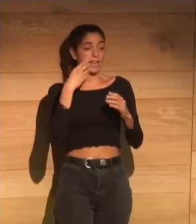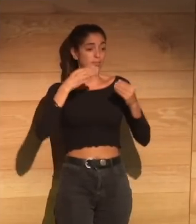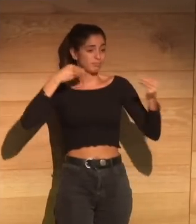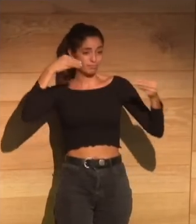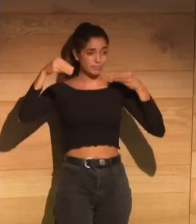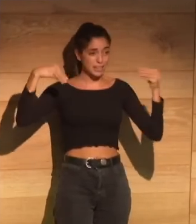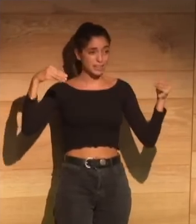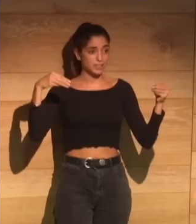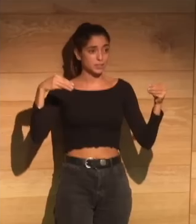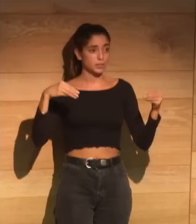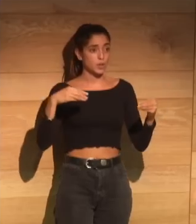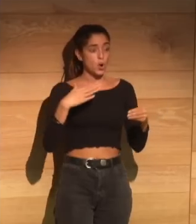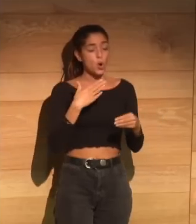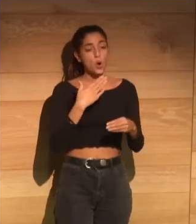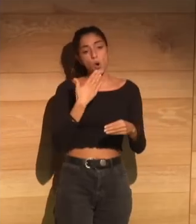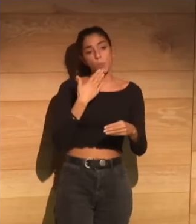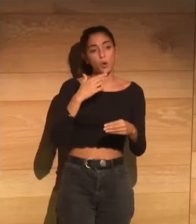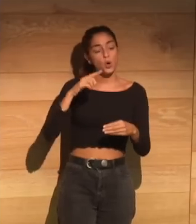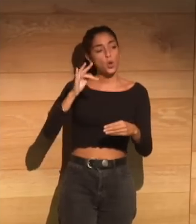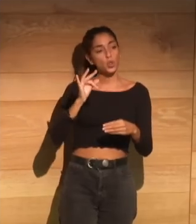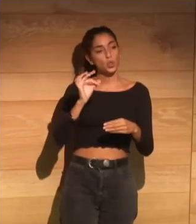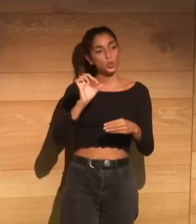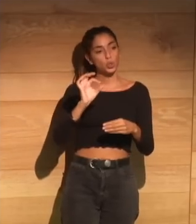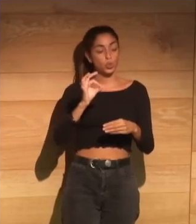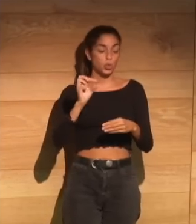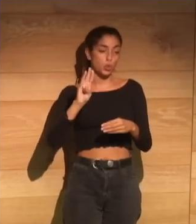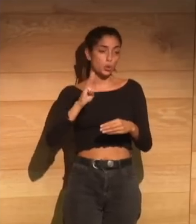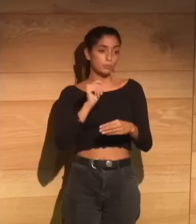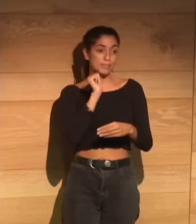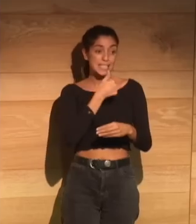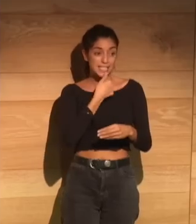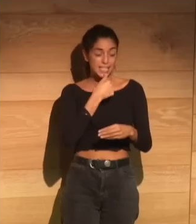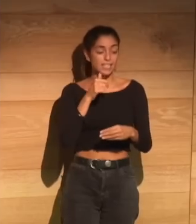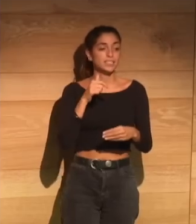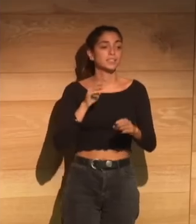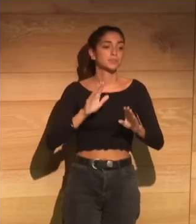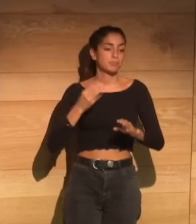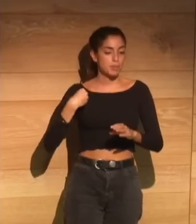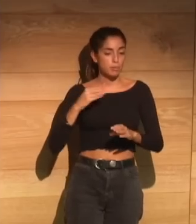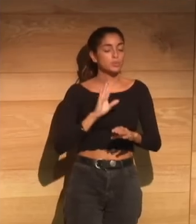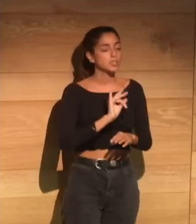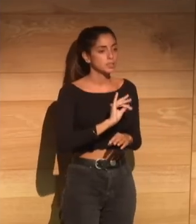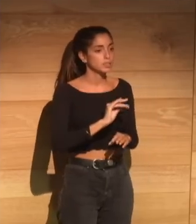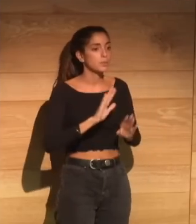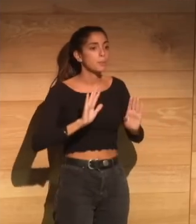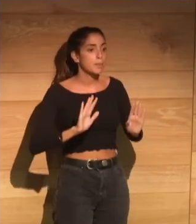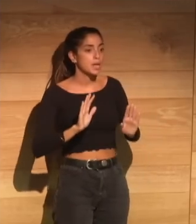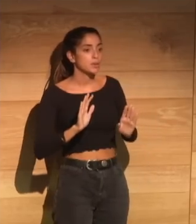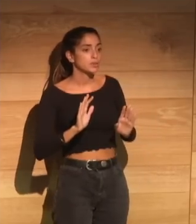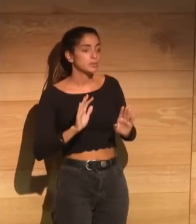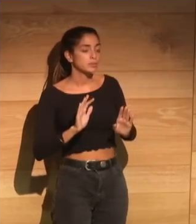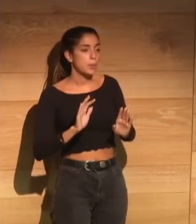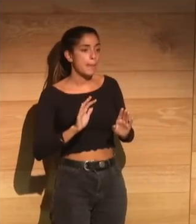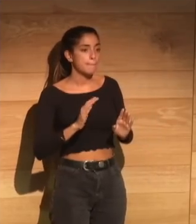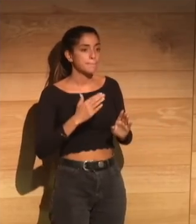visto muchas veces. Como en Top Secret cuando se acerca con la... Eso es, con la... pero mantendrá el foco. Y a la vez seguramente, sobre todo si es